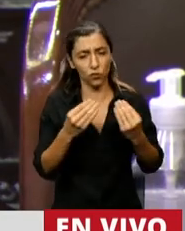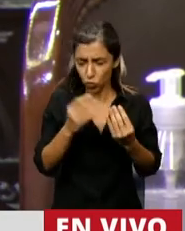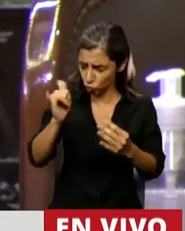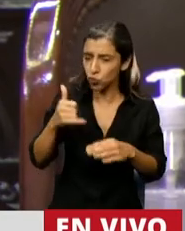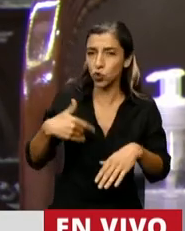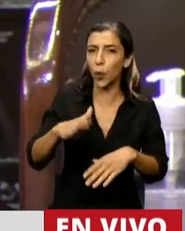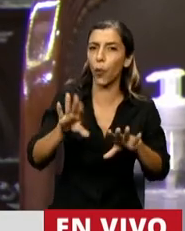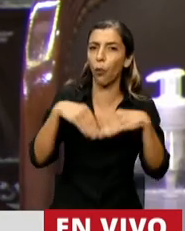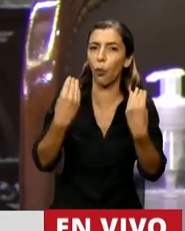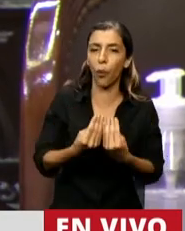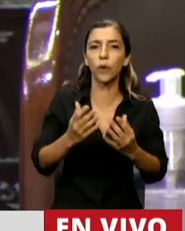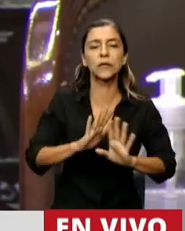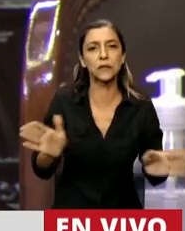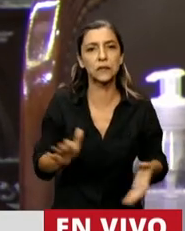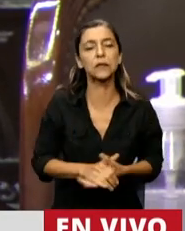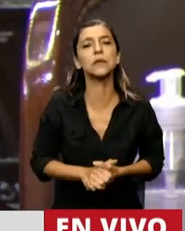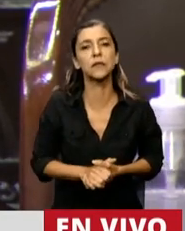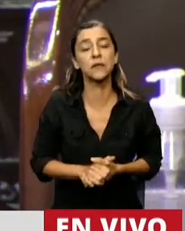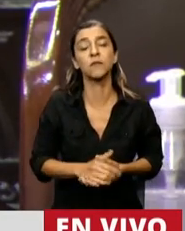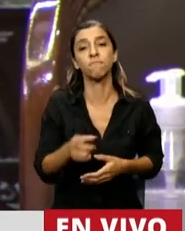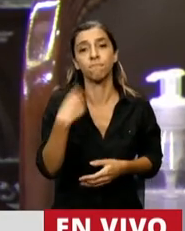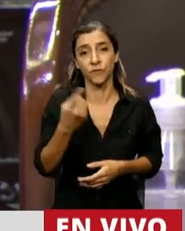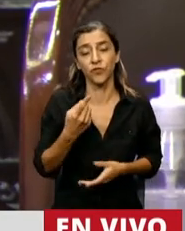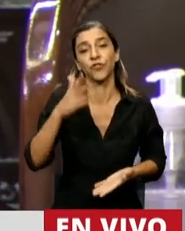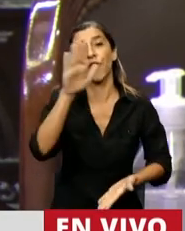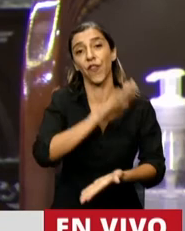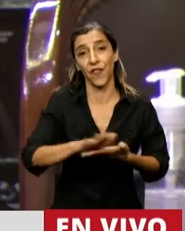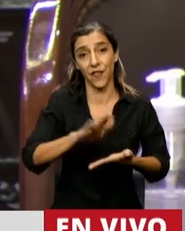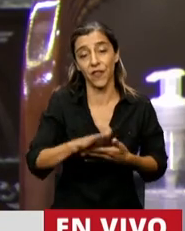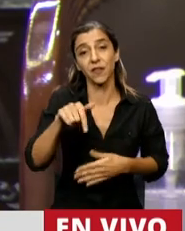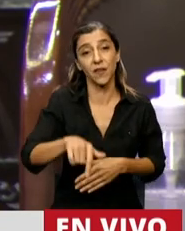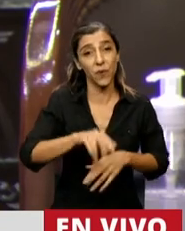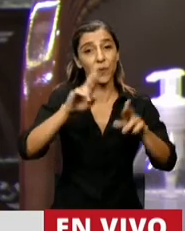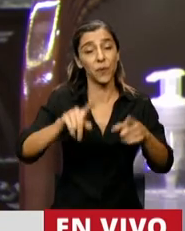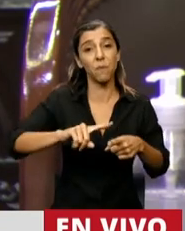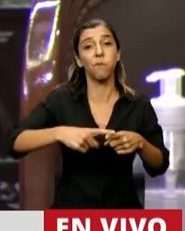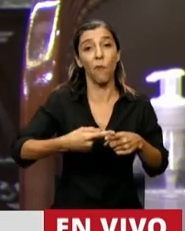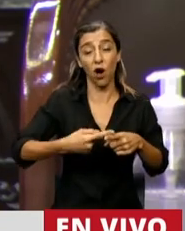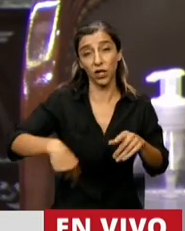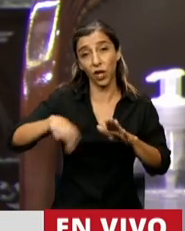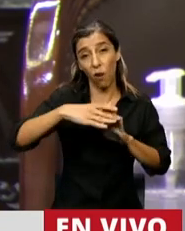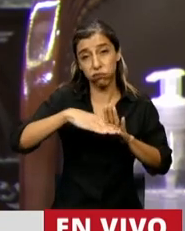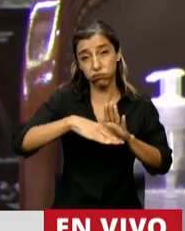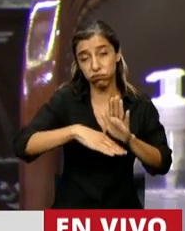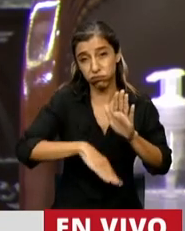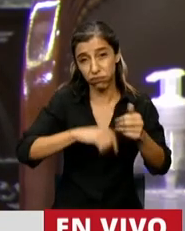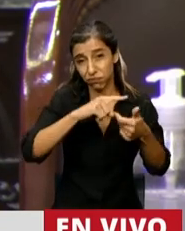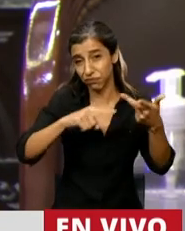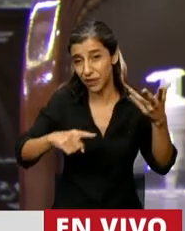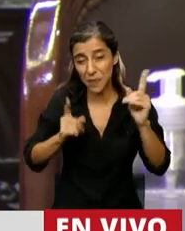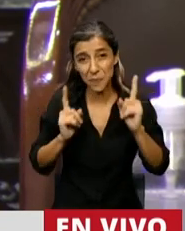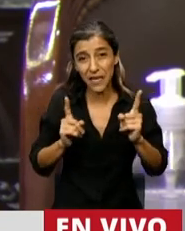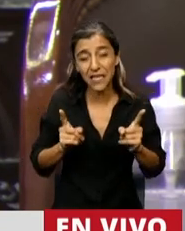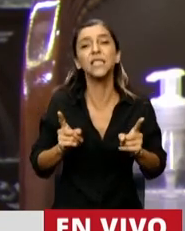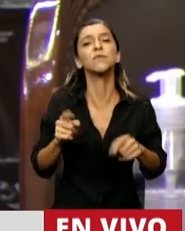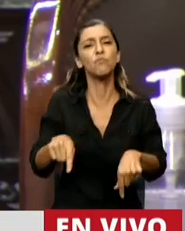ir redondeando, presidente, coronamos nuevamente estas políticas en el marco de una